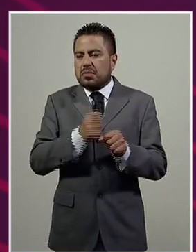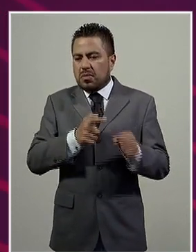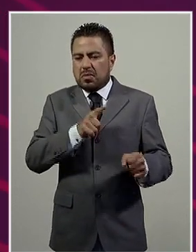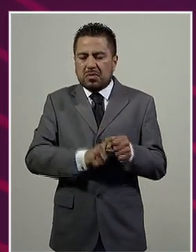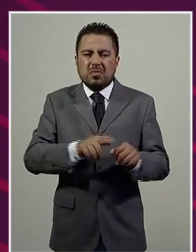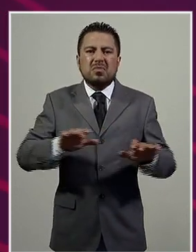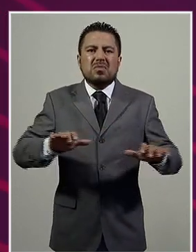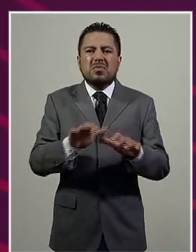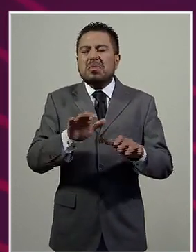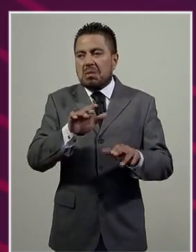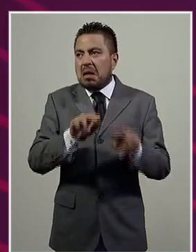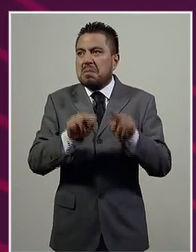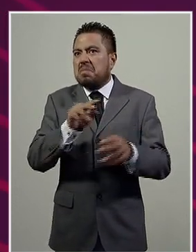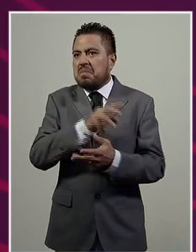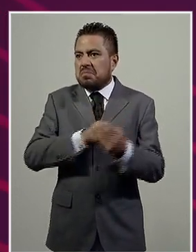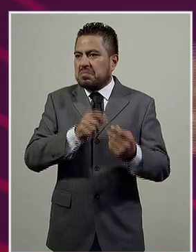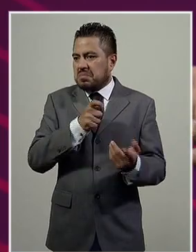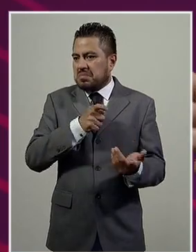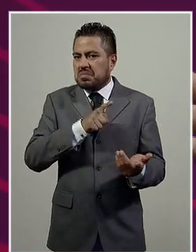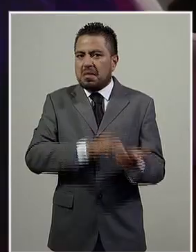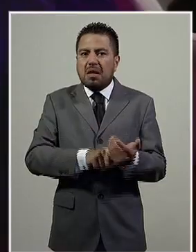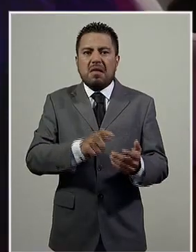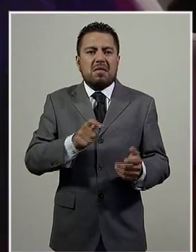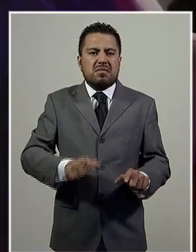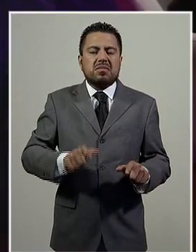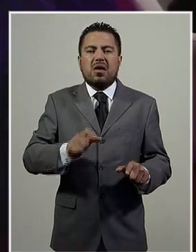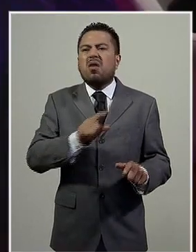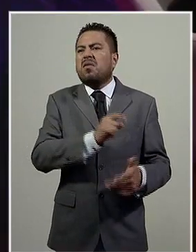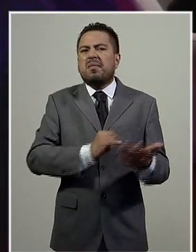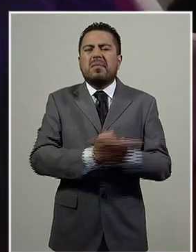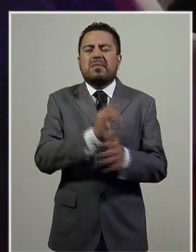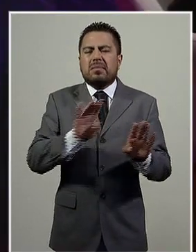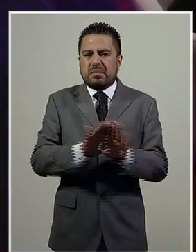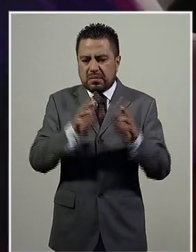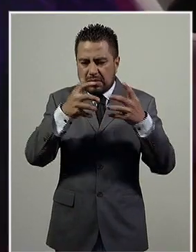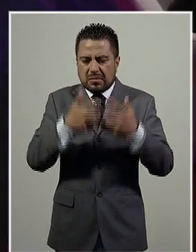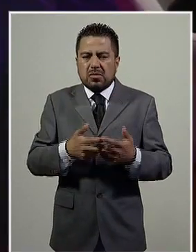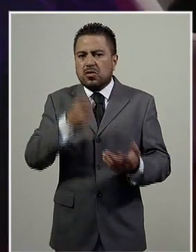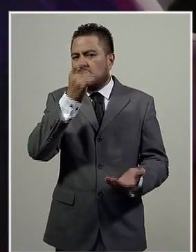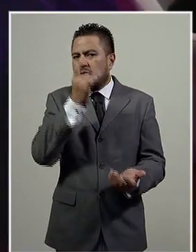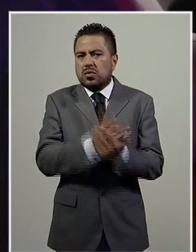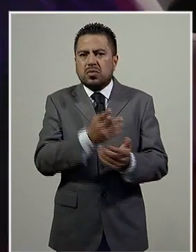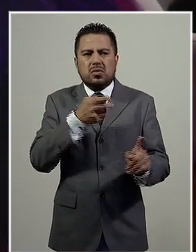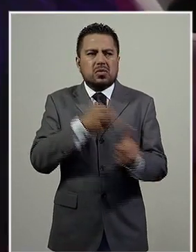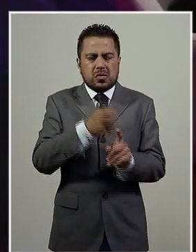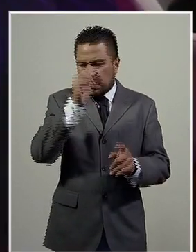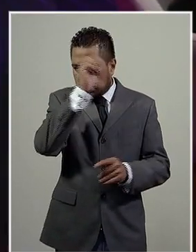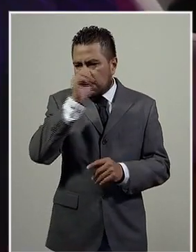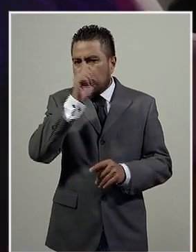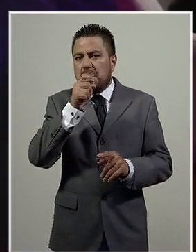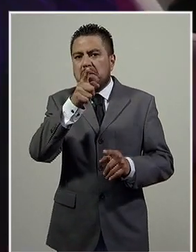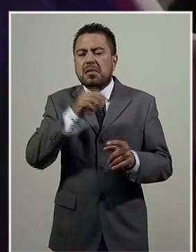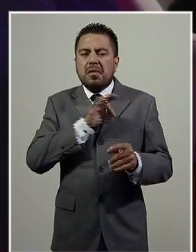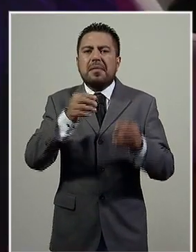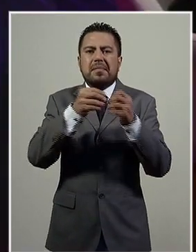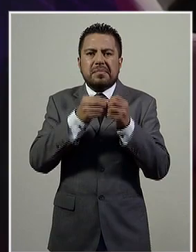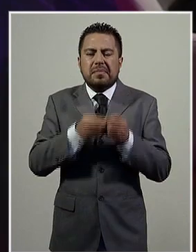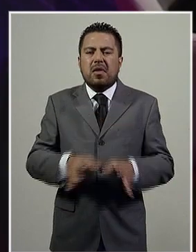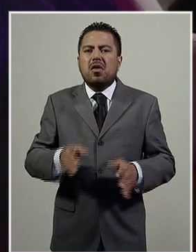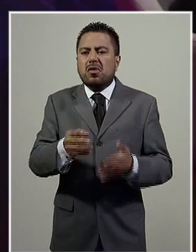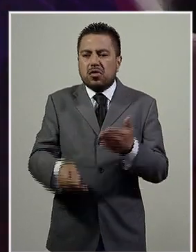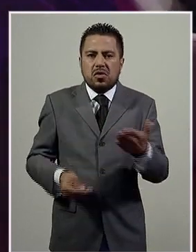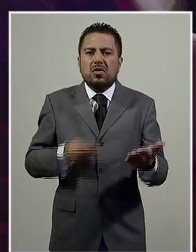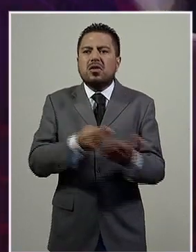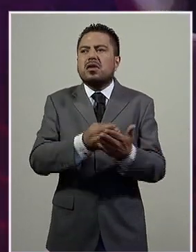socioeconómico, ¿no? Entonces, al tomar todas estas decisiones como empresas desde este único punto de vista, te estás perdiendo entonces de